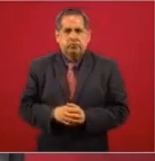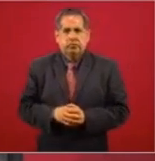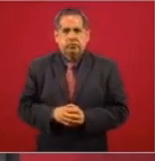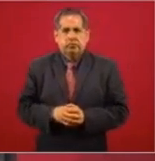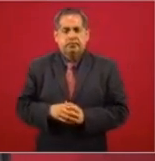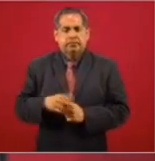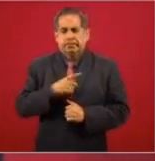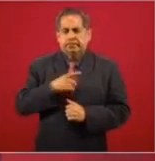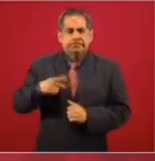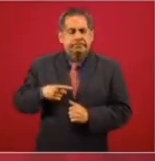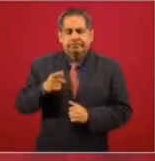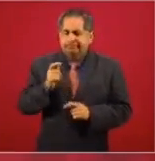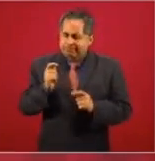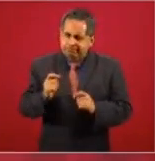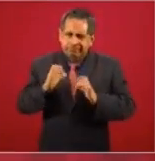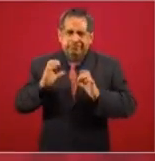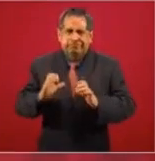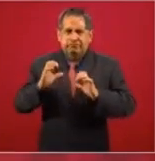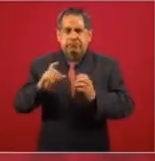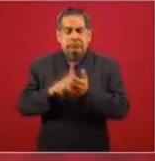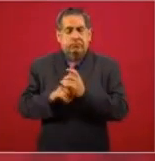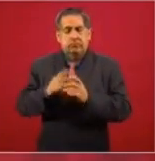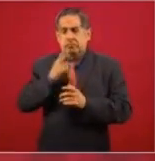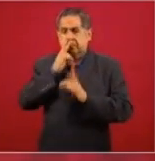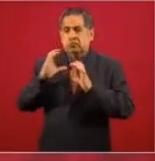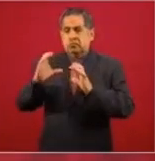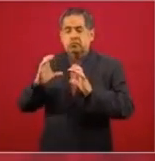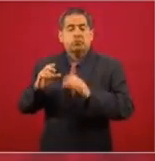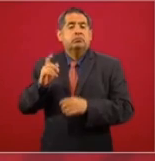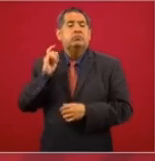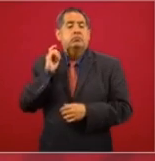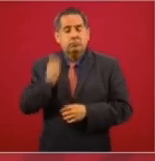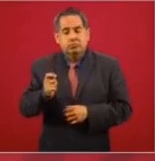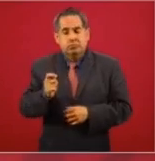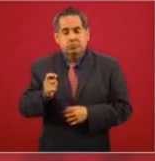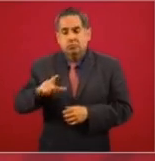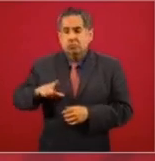que teníamos que cuidar al gobierno de no caer